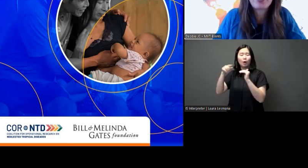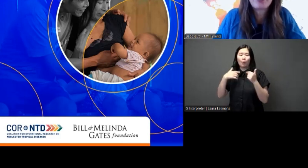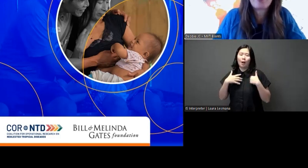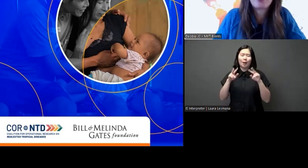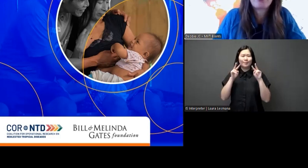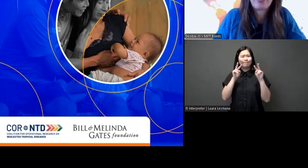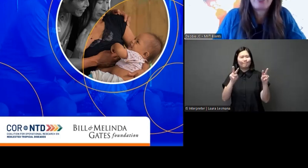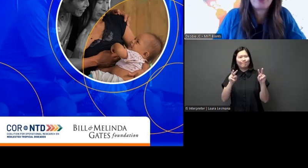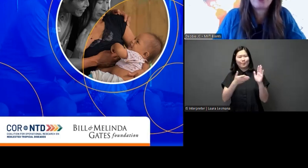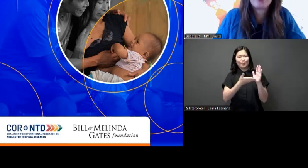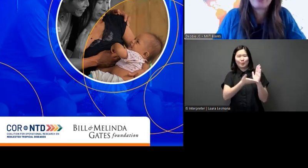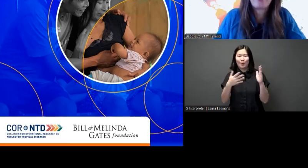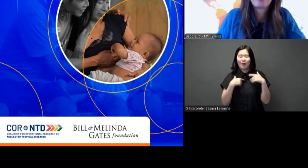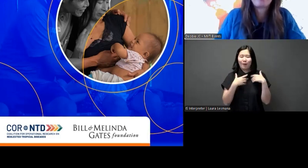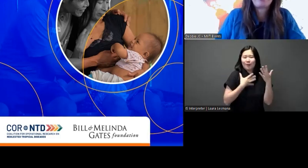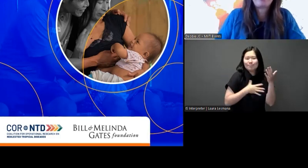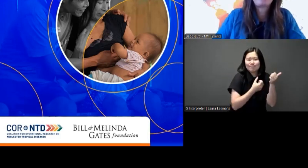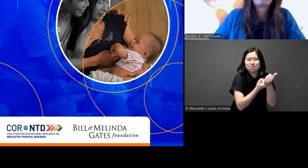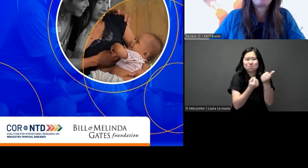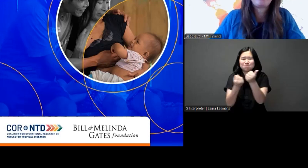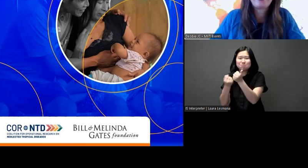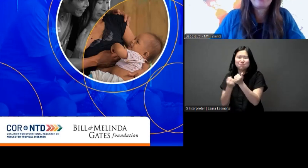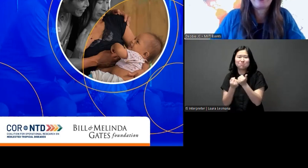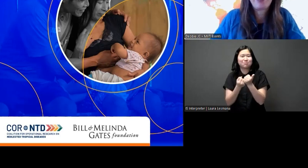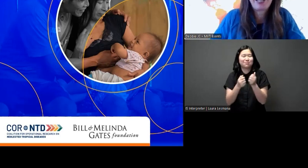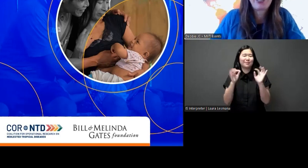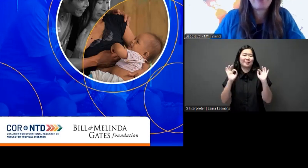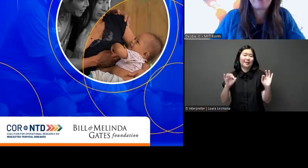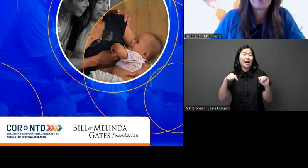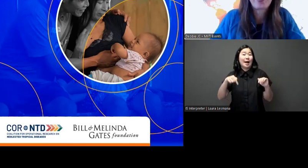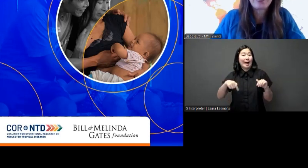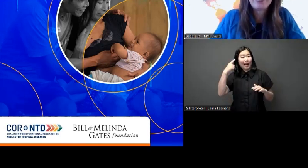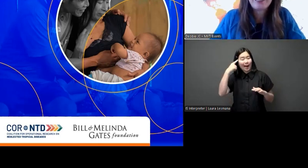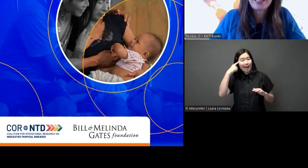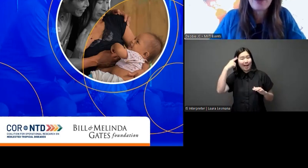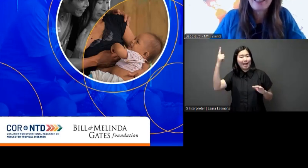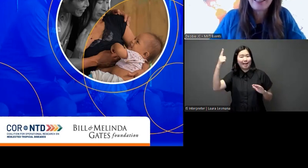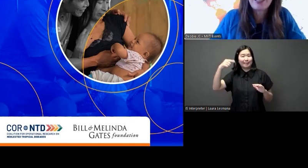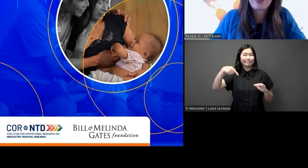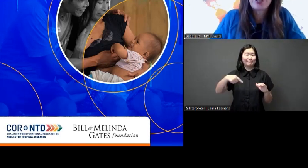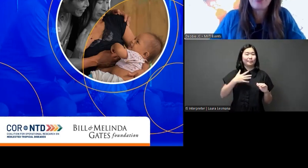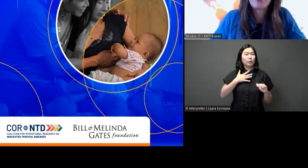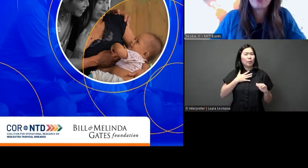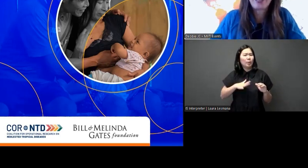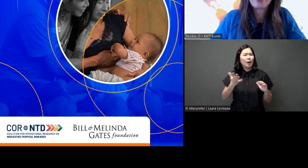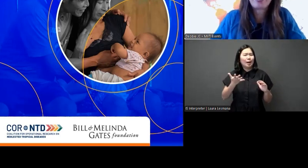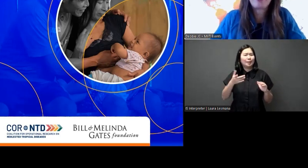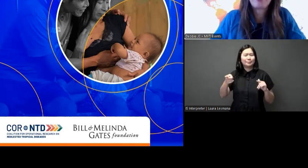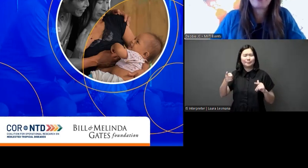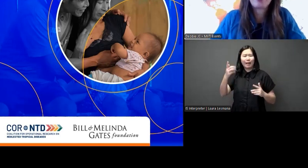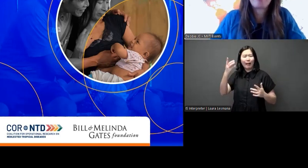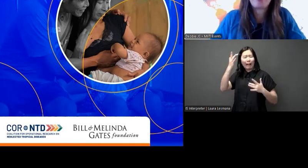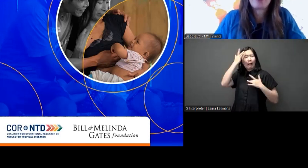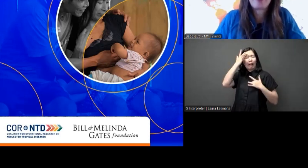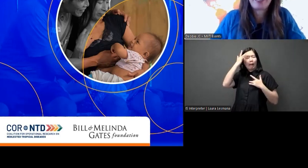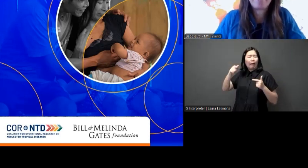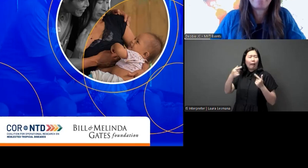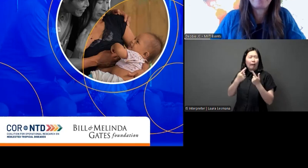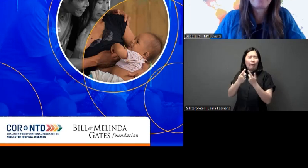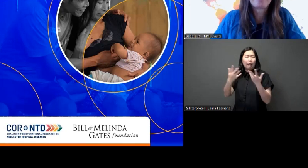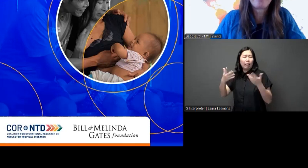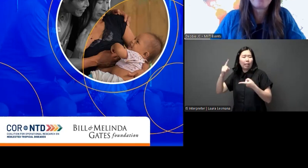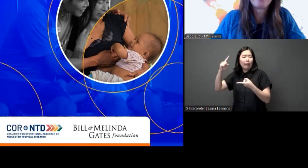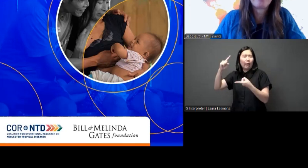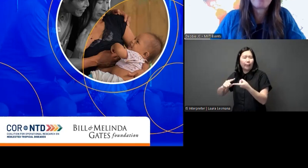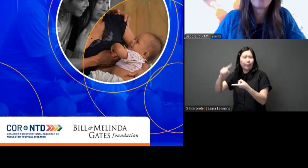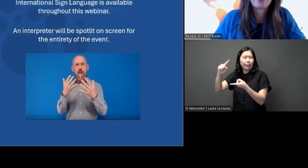assessing de hoy social para determinants of eliminar health to accelerate las disease enfermedades, elimination. So acelerar we'd like la to present eliminación the de las first enfermedades a presenter. través de los